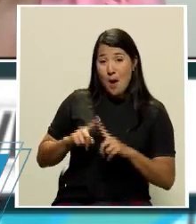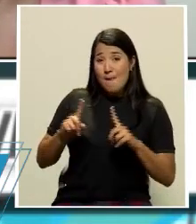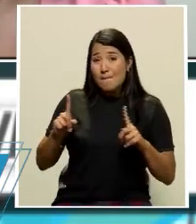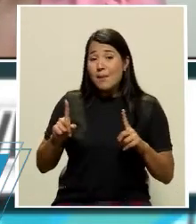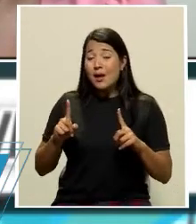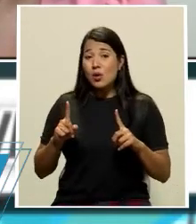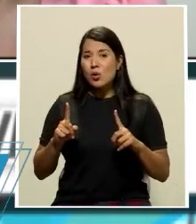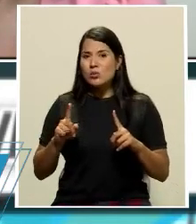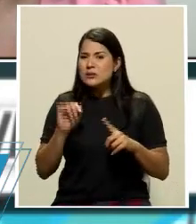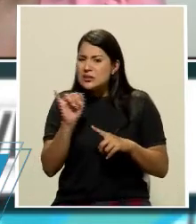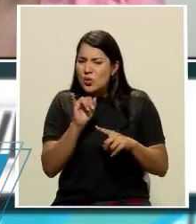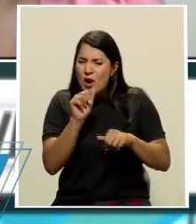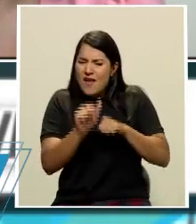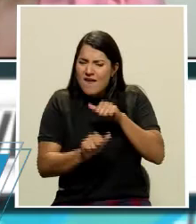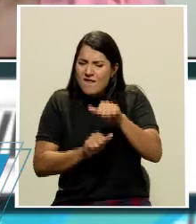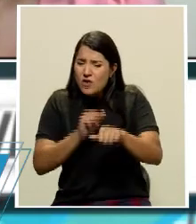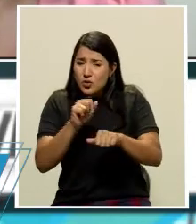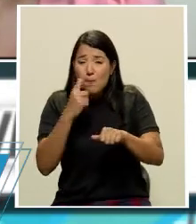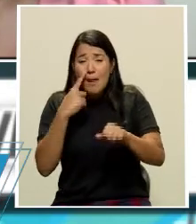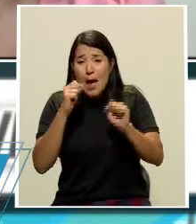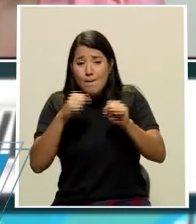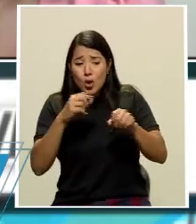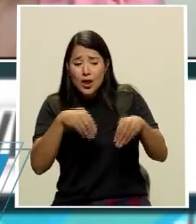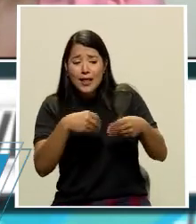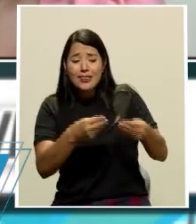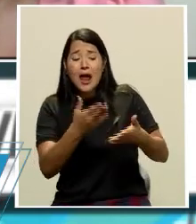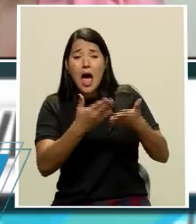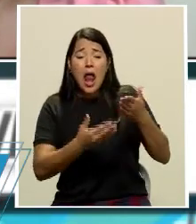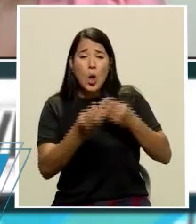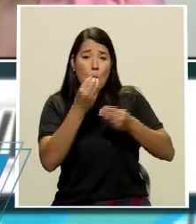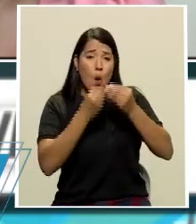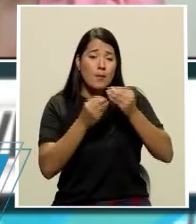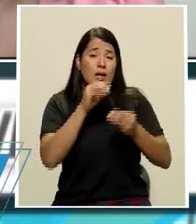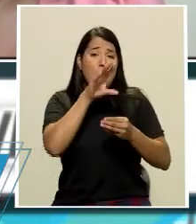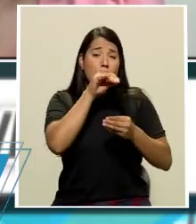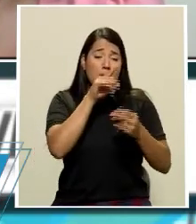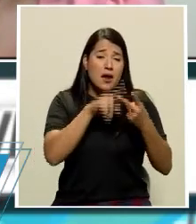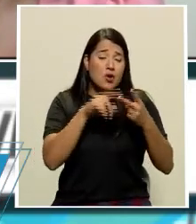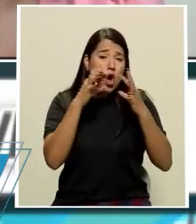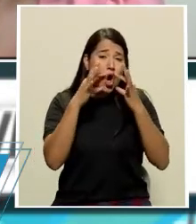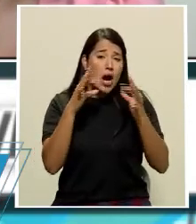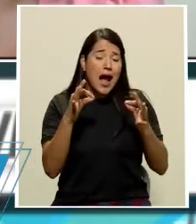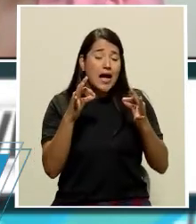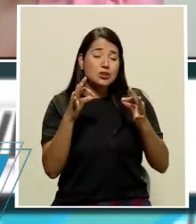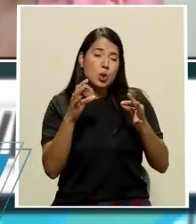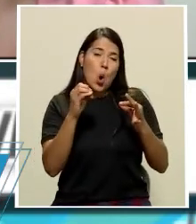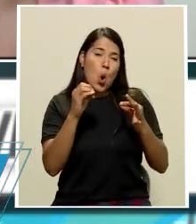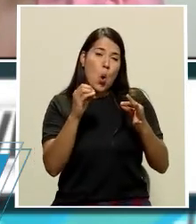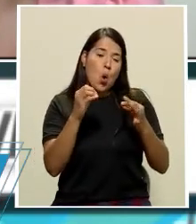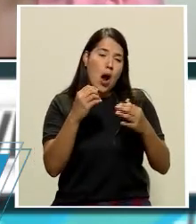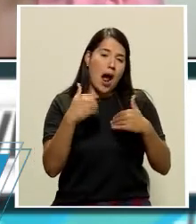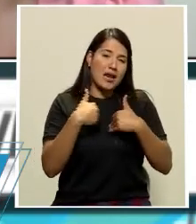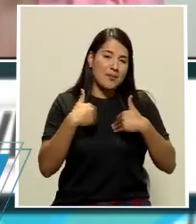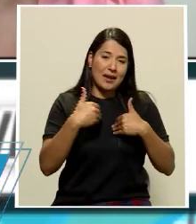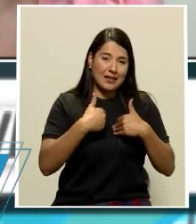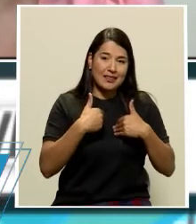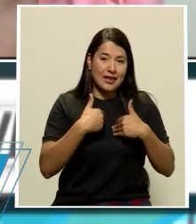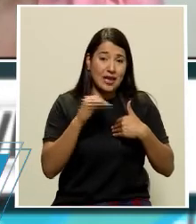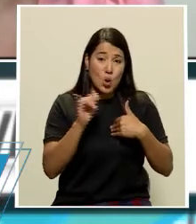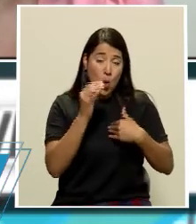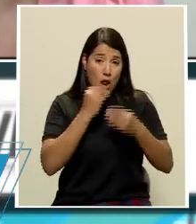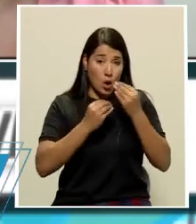hace un espacio para que el perro o el gato o el animal que tienen no se quede sin comer.